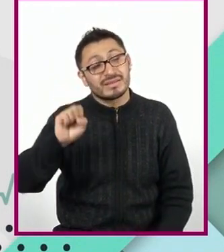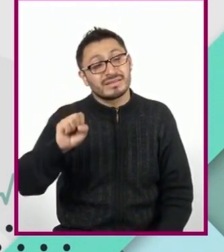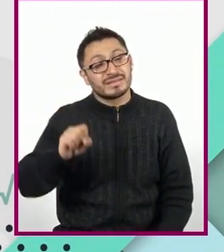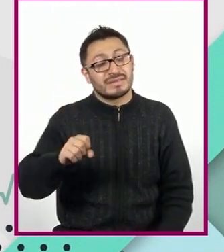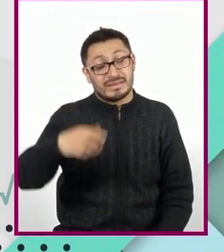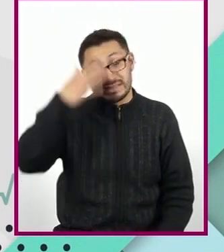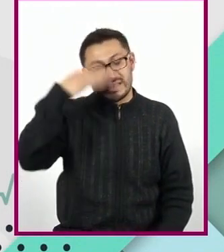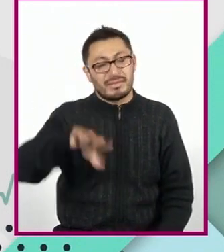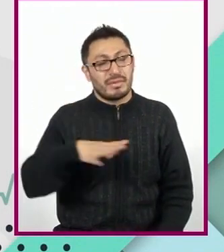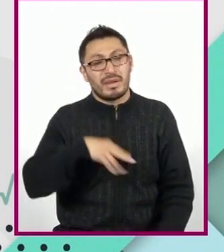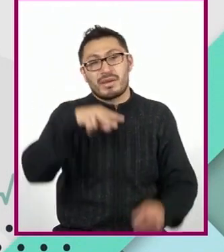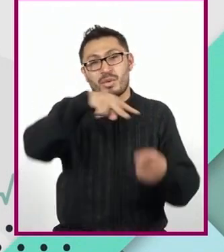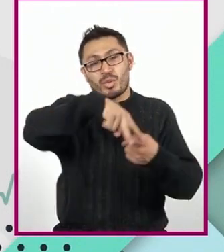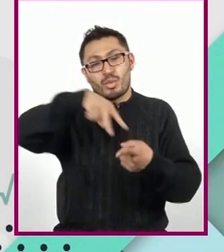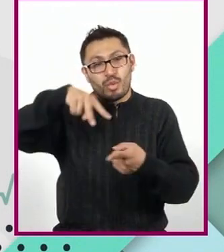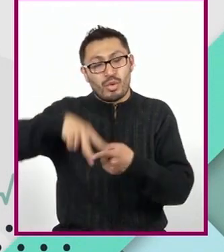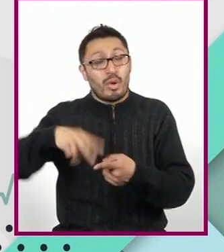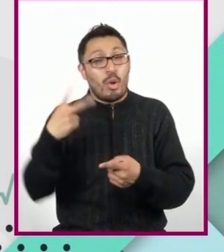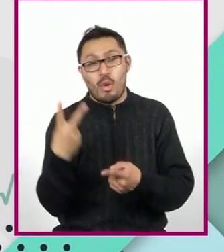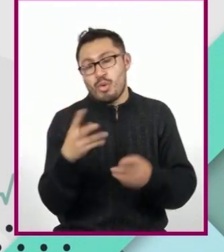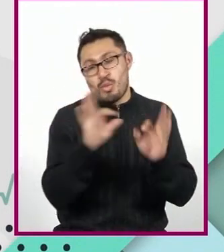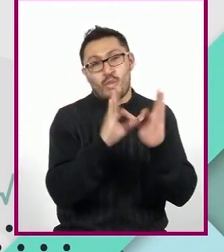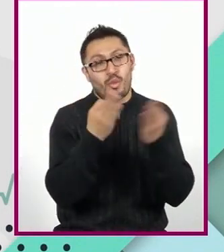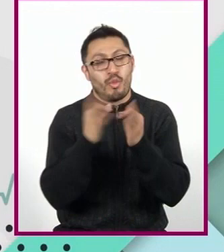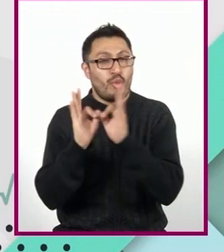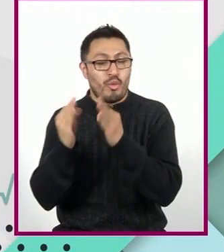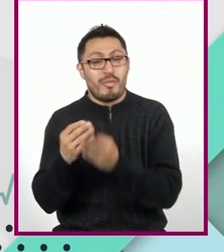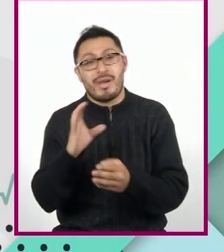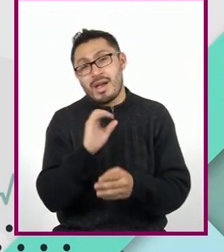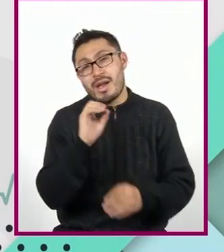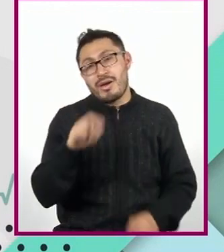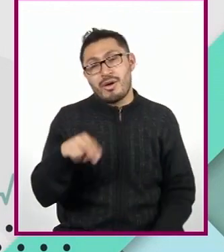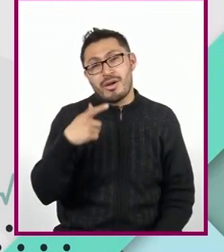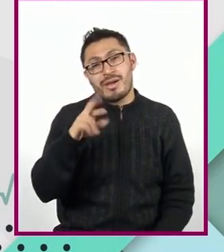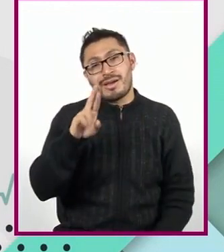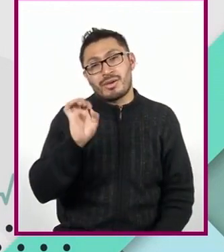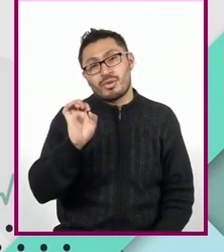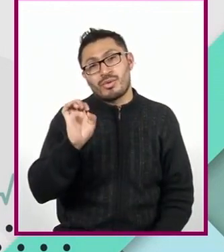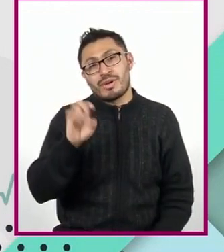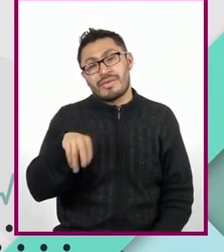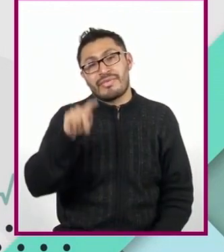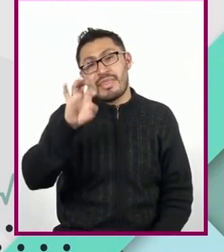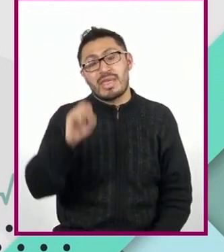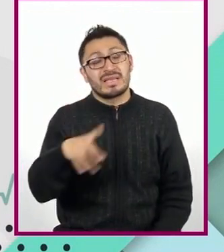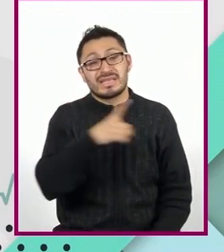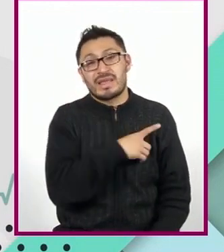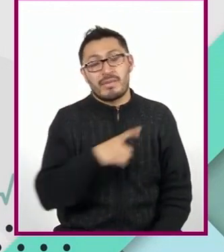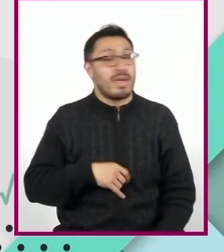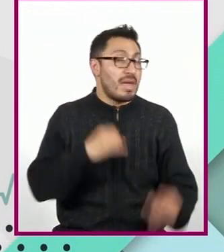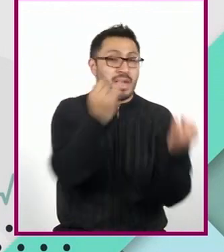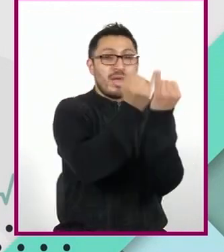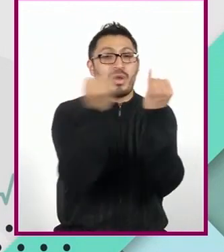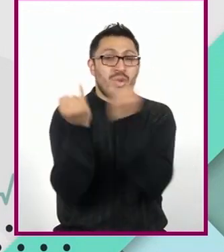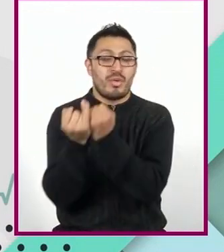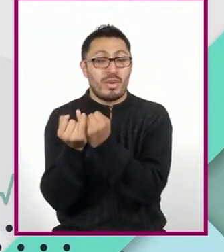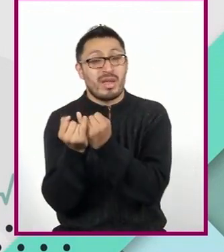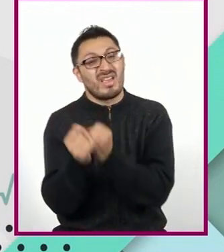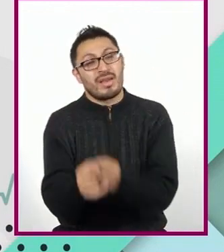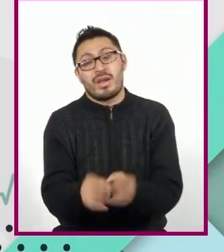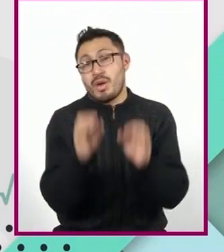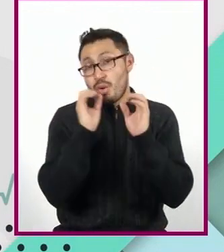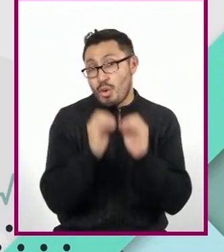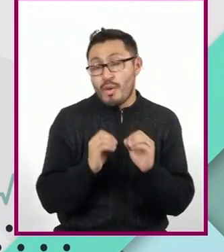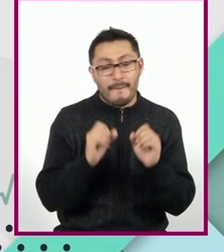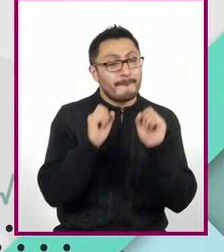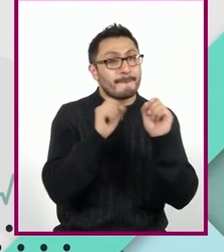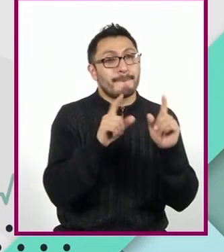dos triángulos, incluso dos figuras, se consideren congruentes, deben de tener las mismas medidas de los lados, o bien las mismas medidas de